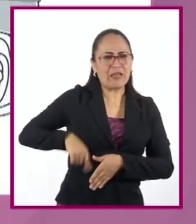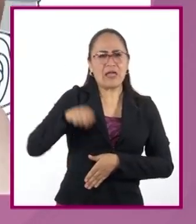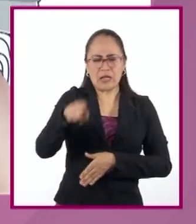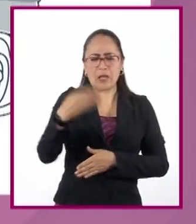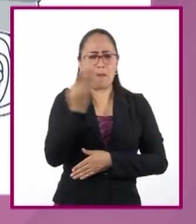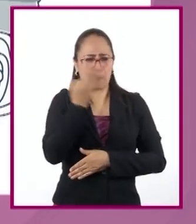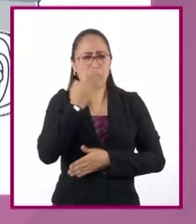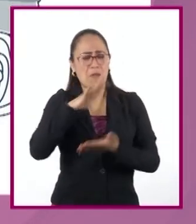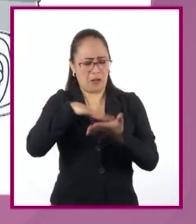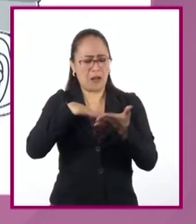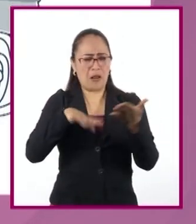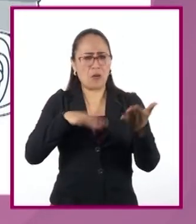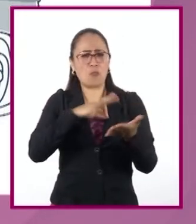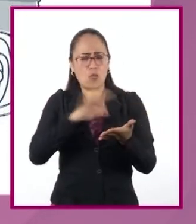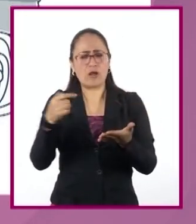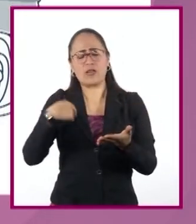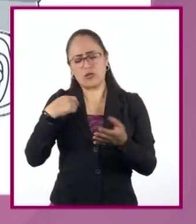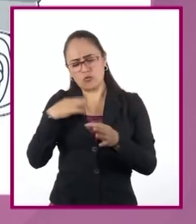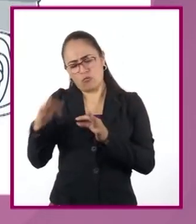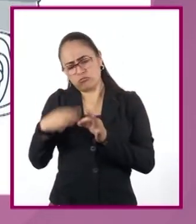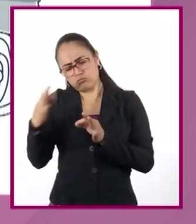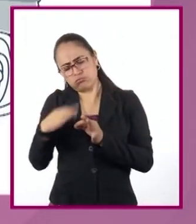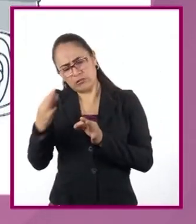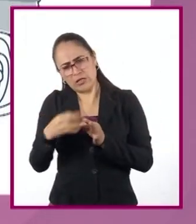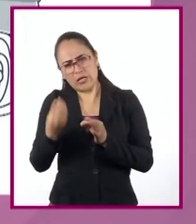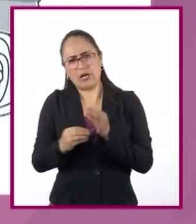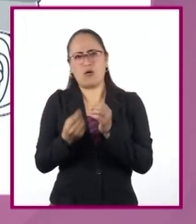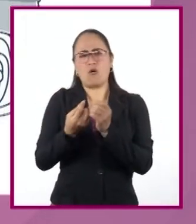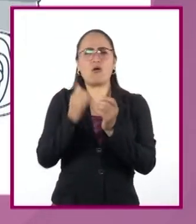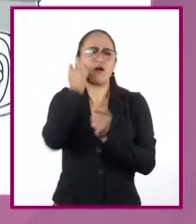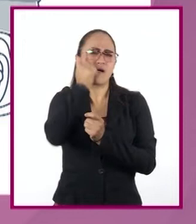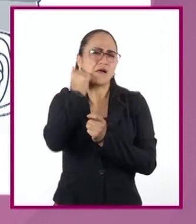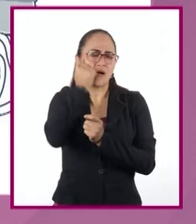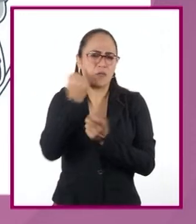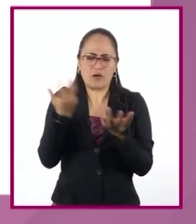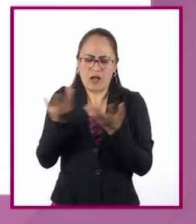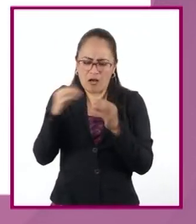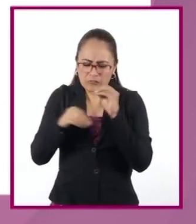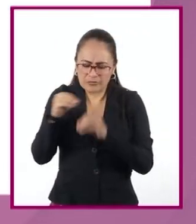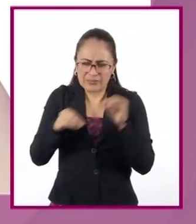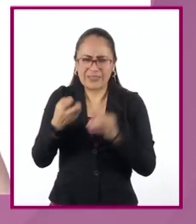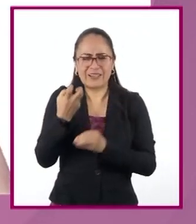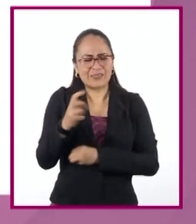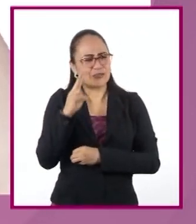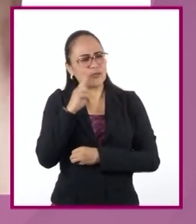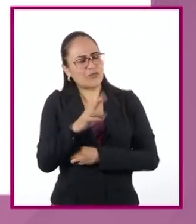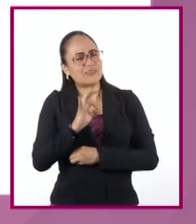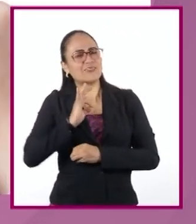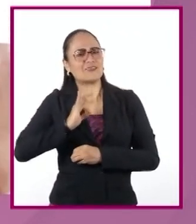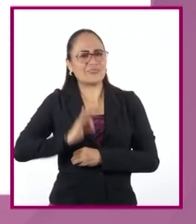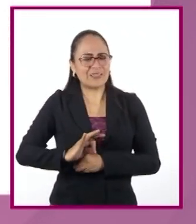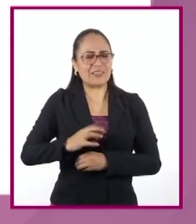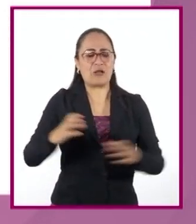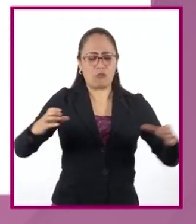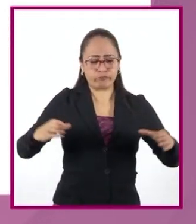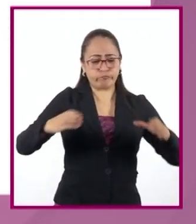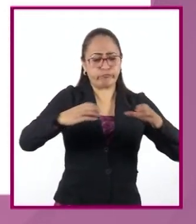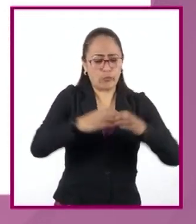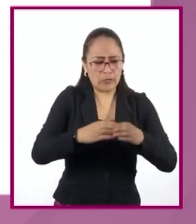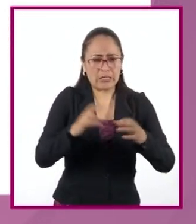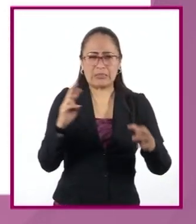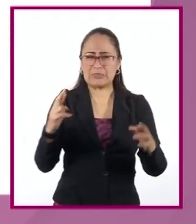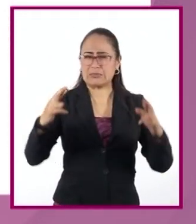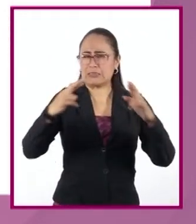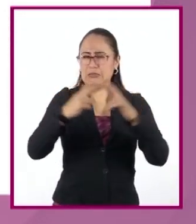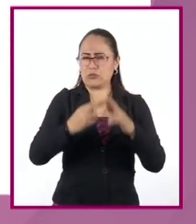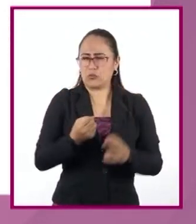Biblia mientras yo tejo o hago velas y jabones. Es tan relajante. Nuestra comunidad sigue siendo muy religiosa